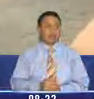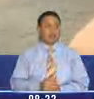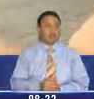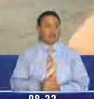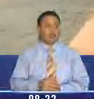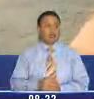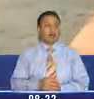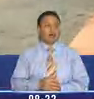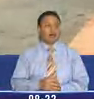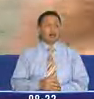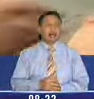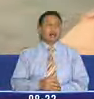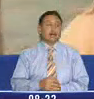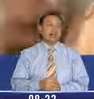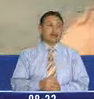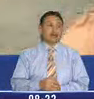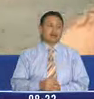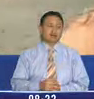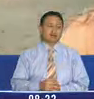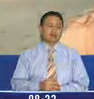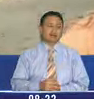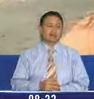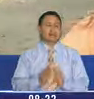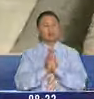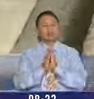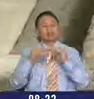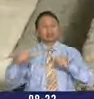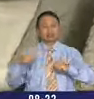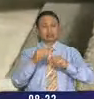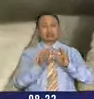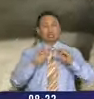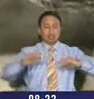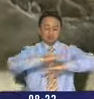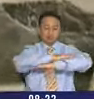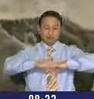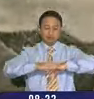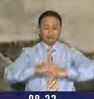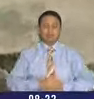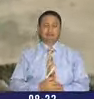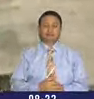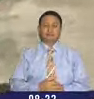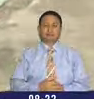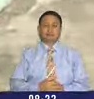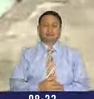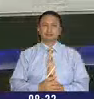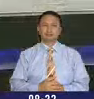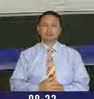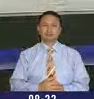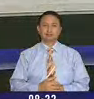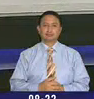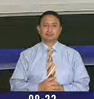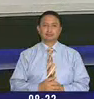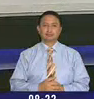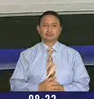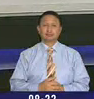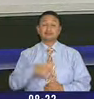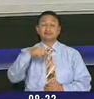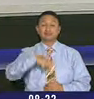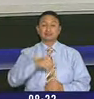ojalá ya vengan a repavimentar, ajá. En Quito informó Adriana Rojas. Y